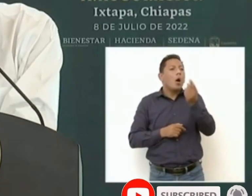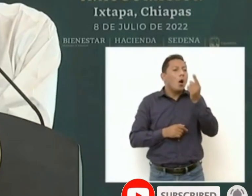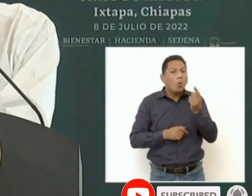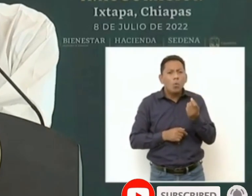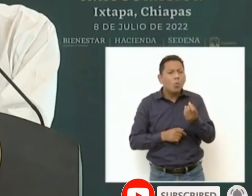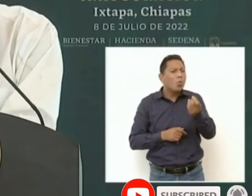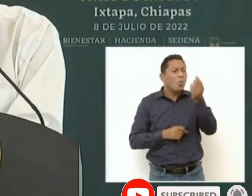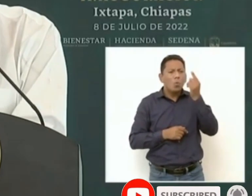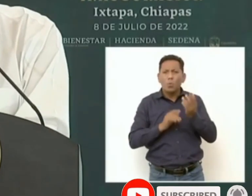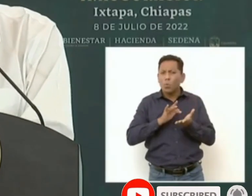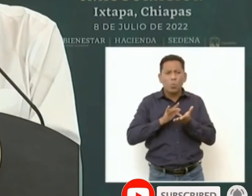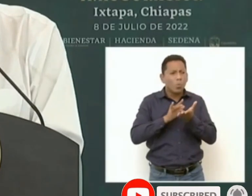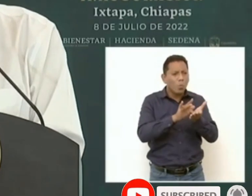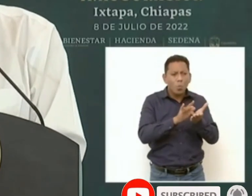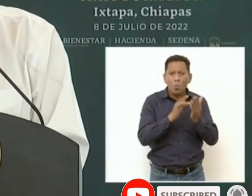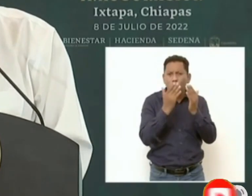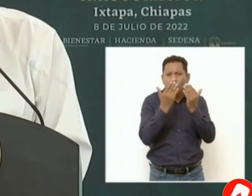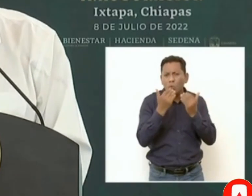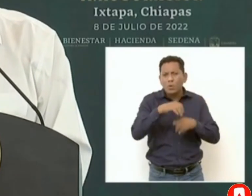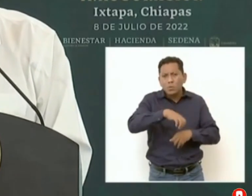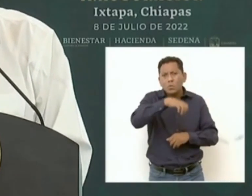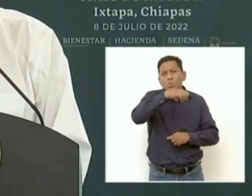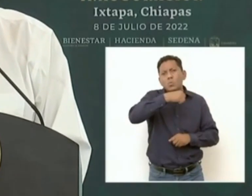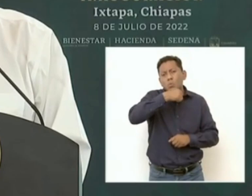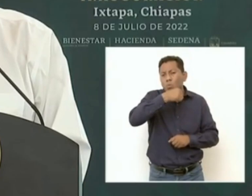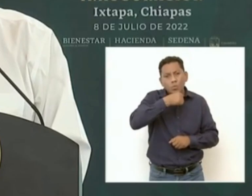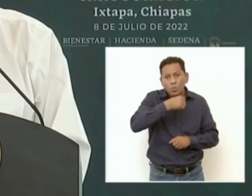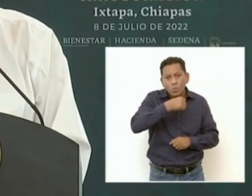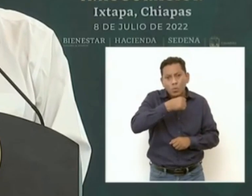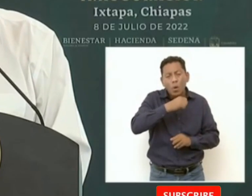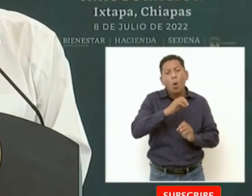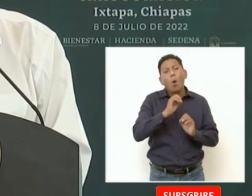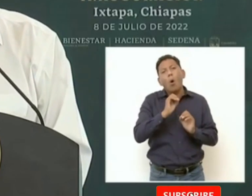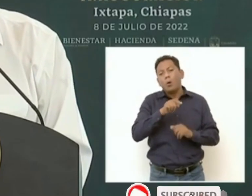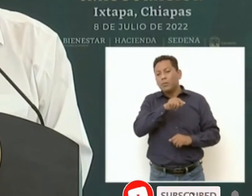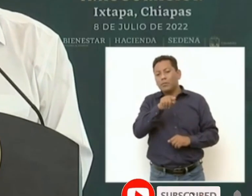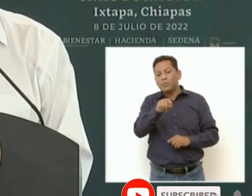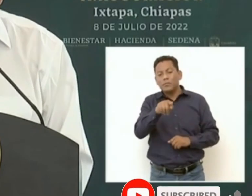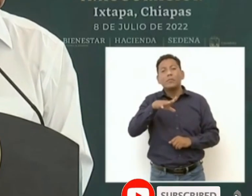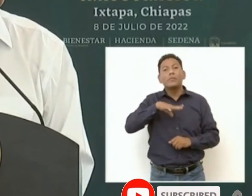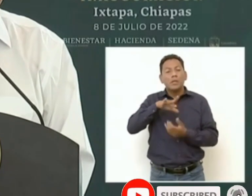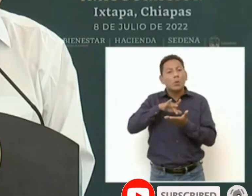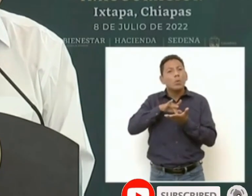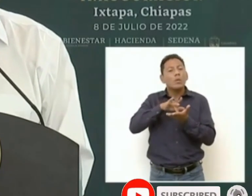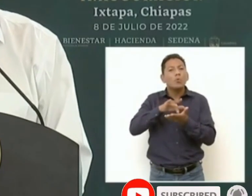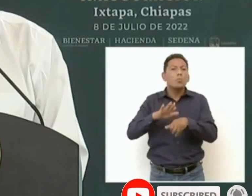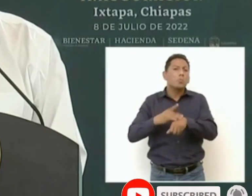recibe un apoyo como adulto mayor recibe un apoyo porque tiene una persona